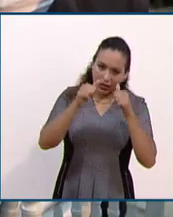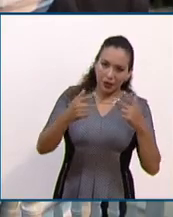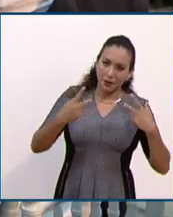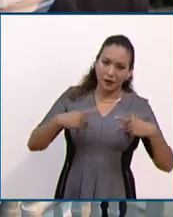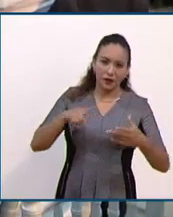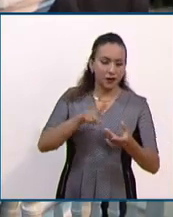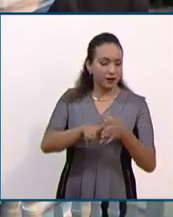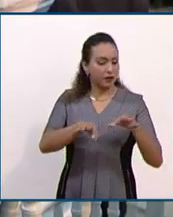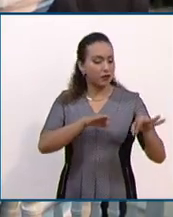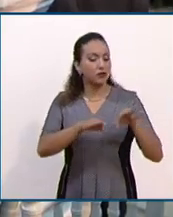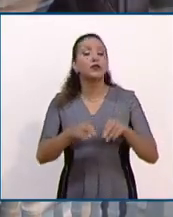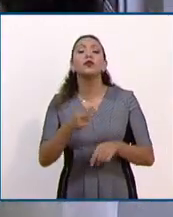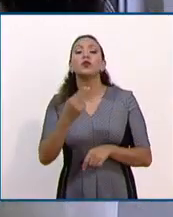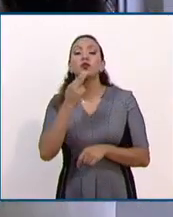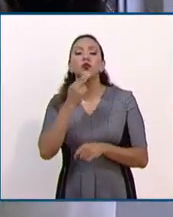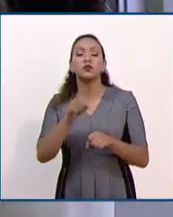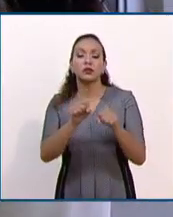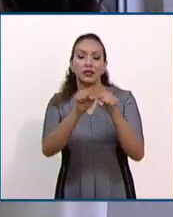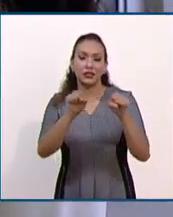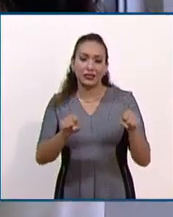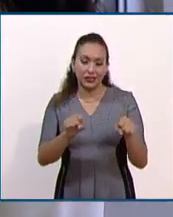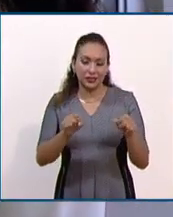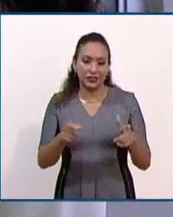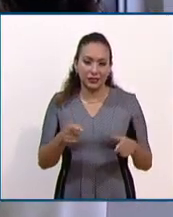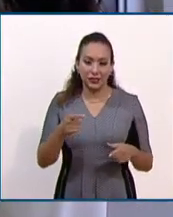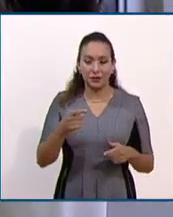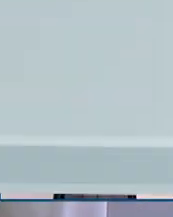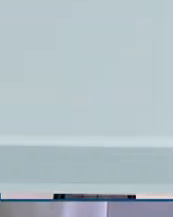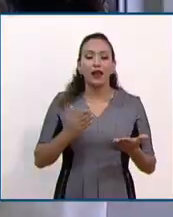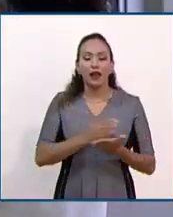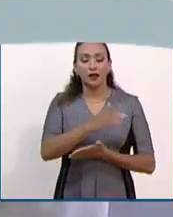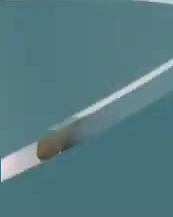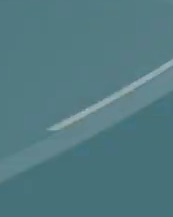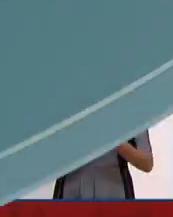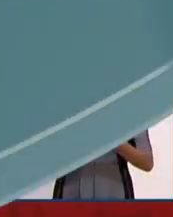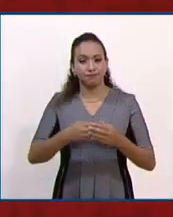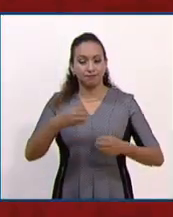operadores y usuarios del sistema de seguridad y justicia.